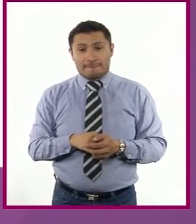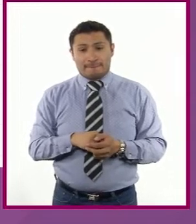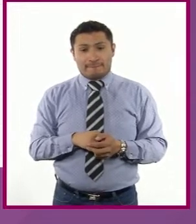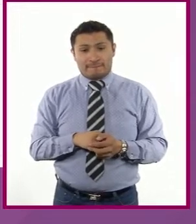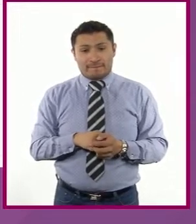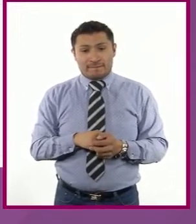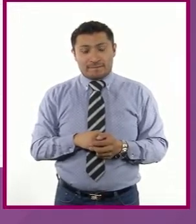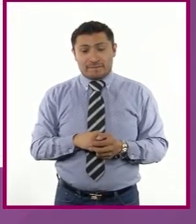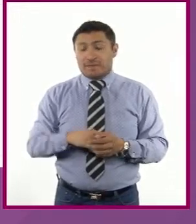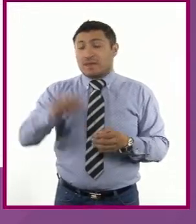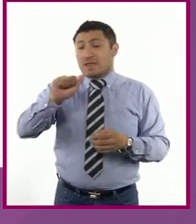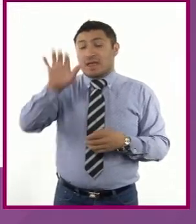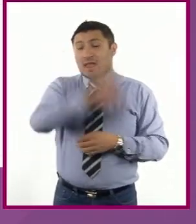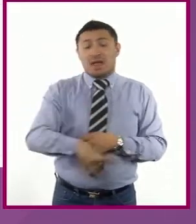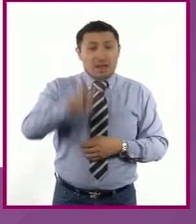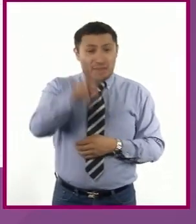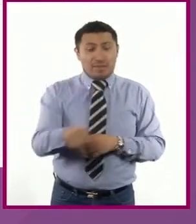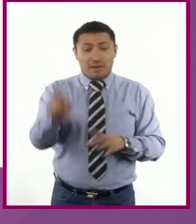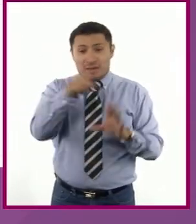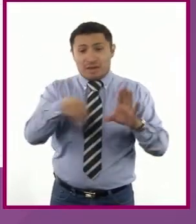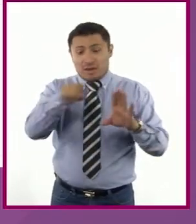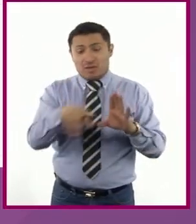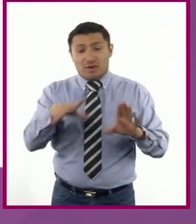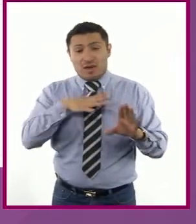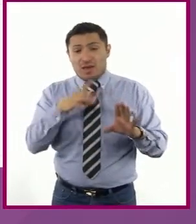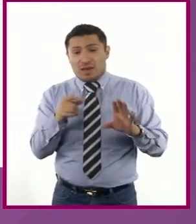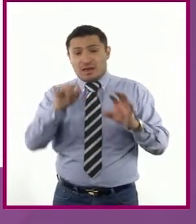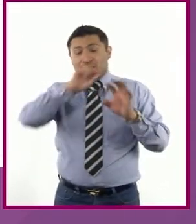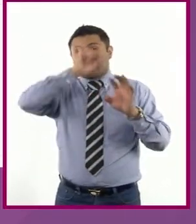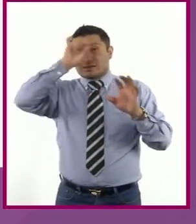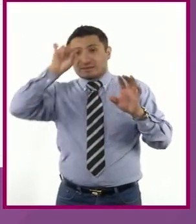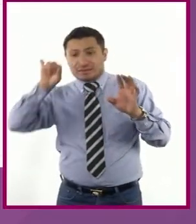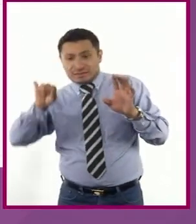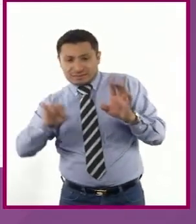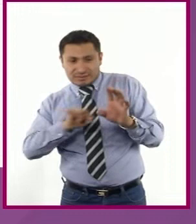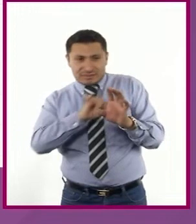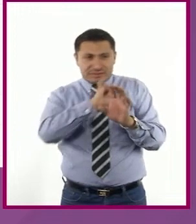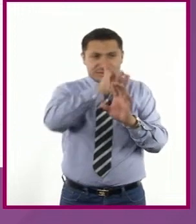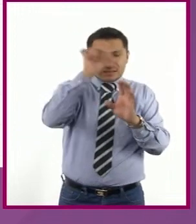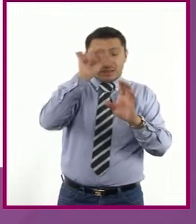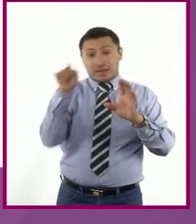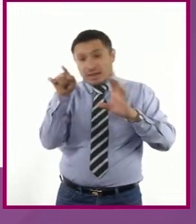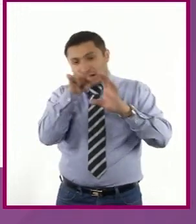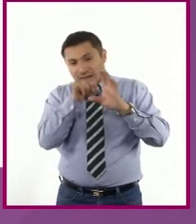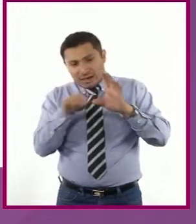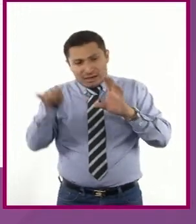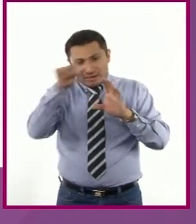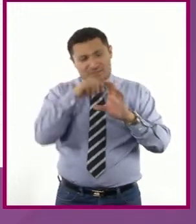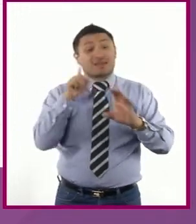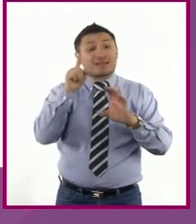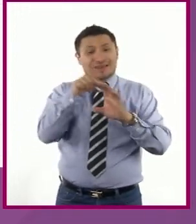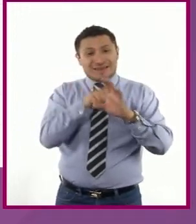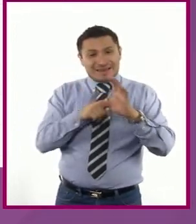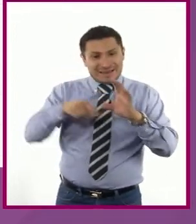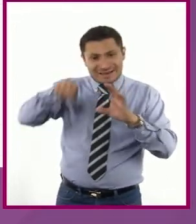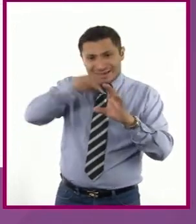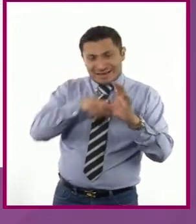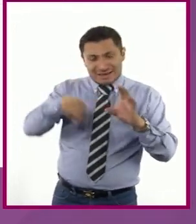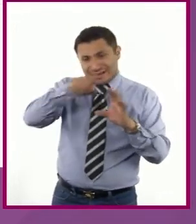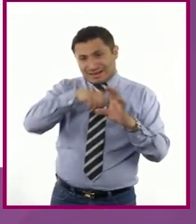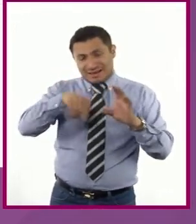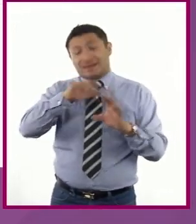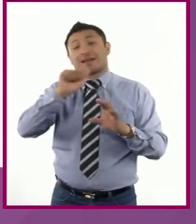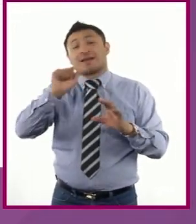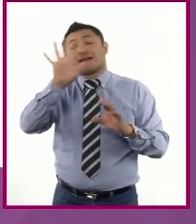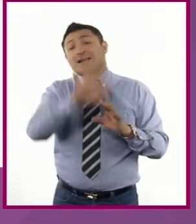Como el área real del círculo se encuentra entre las áreas de los polígonos inscritos y circunscritos, las áreas de los